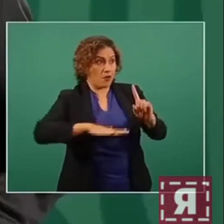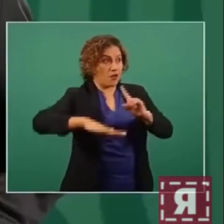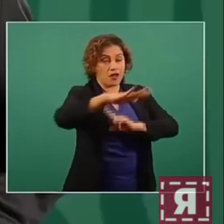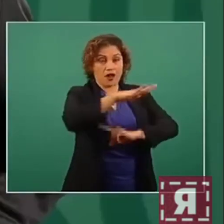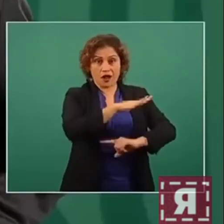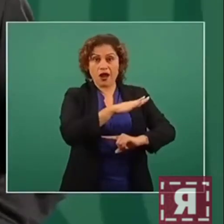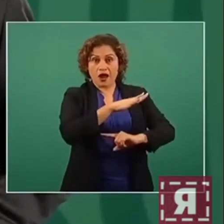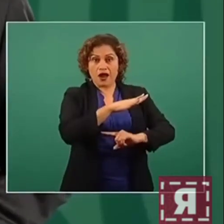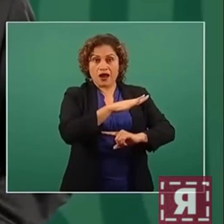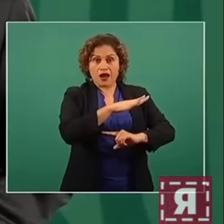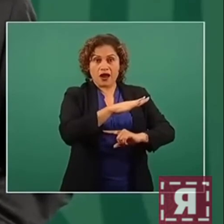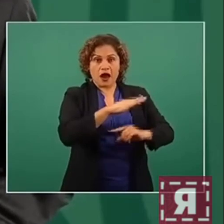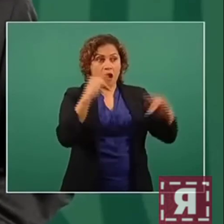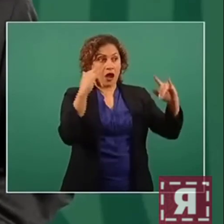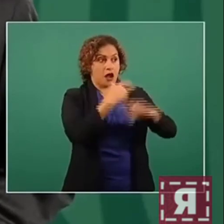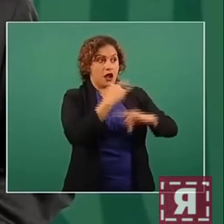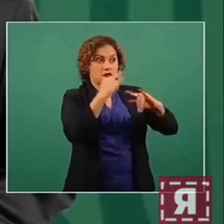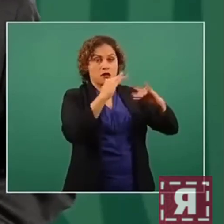en la carretera. Bueno,